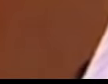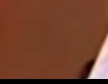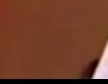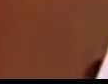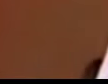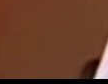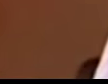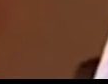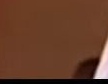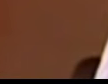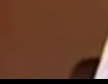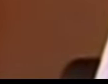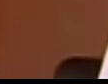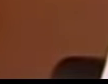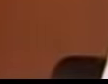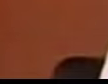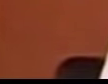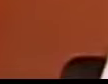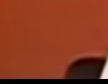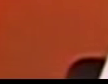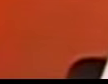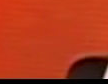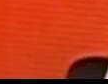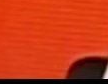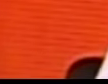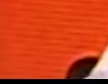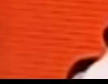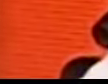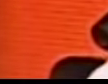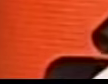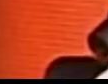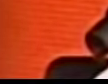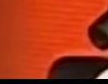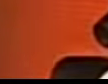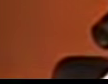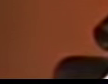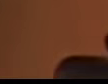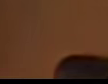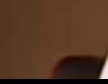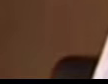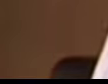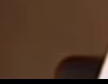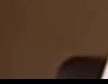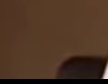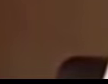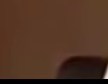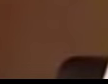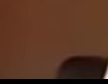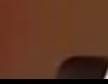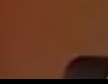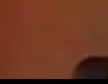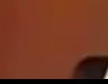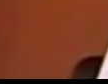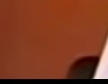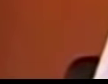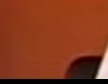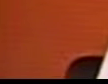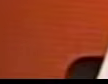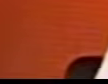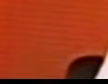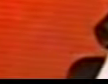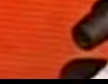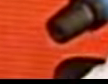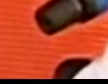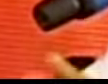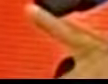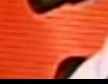Rik, charichi, rik, charichi, rik, charichi, rik, charichi. Wake up, wake up. Es bellar, sí, es bellar, sí. Chasnami,